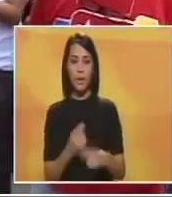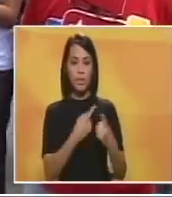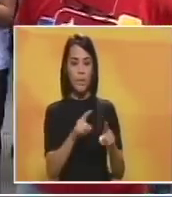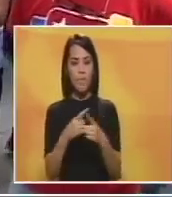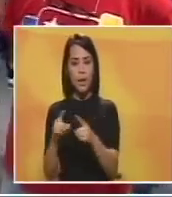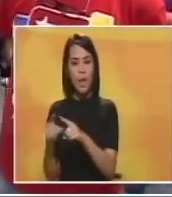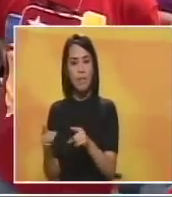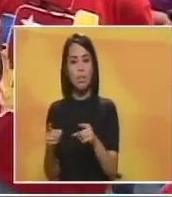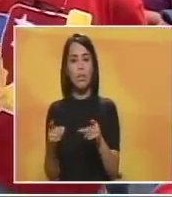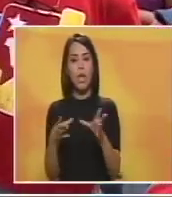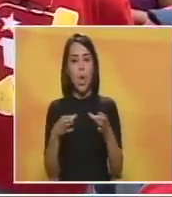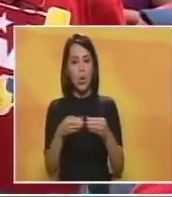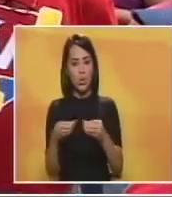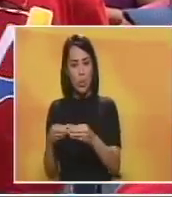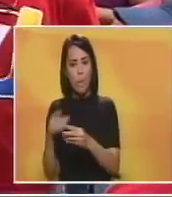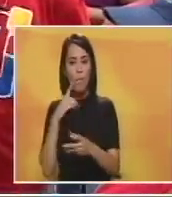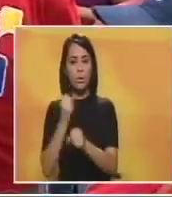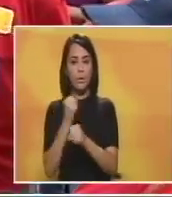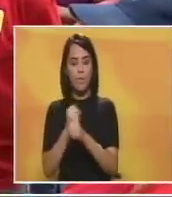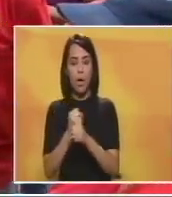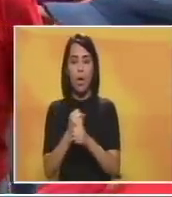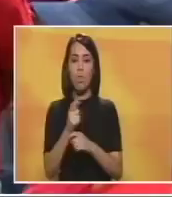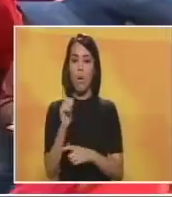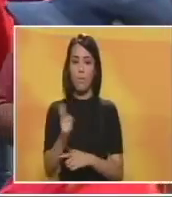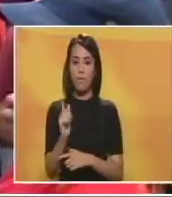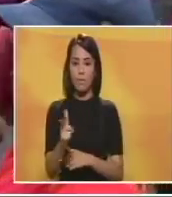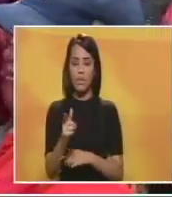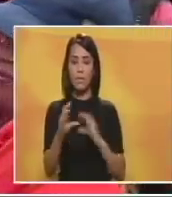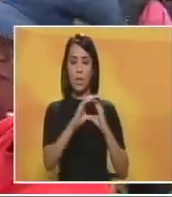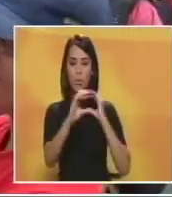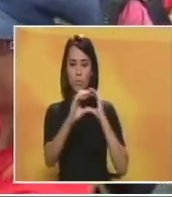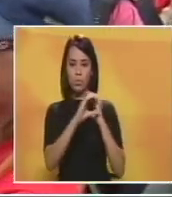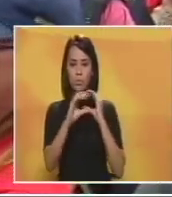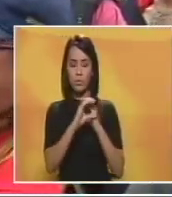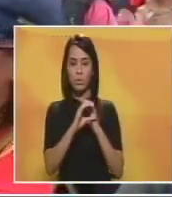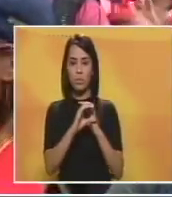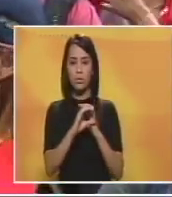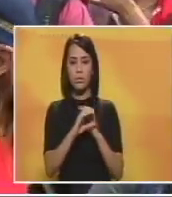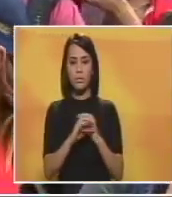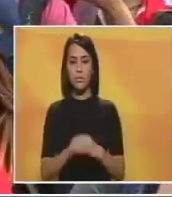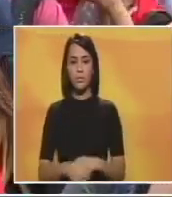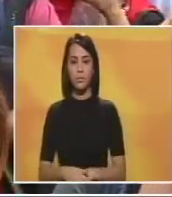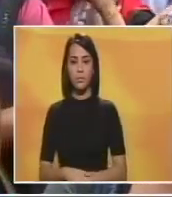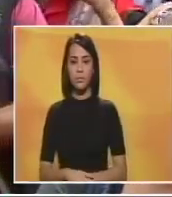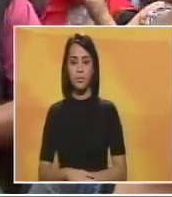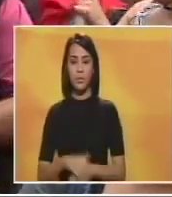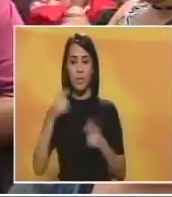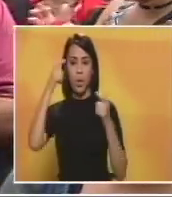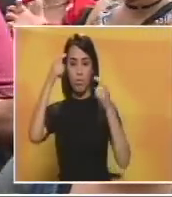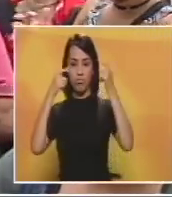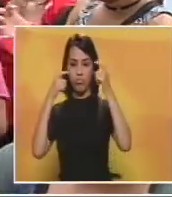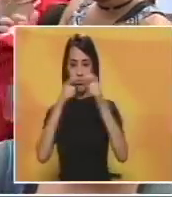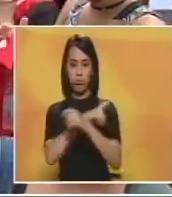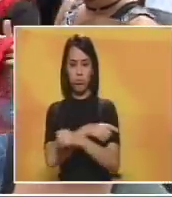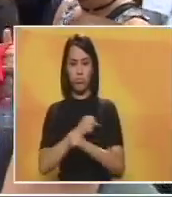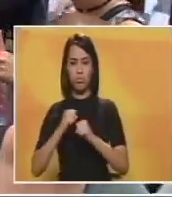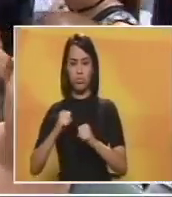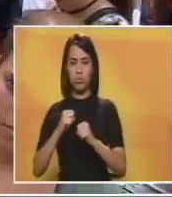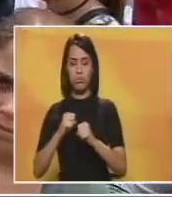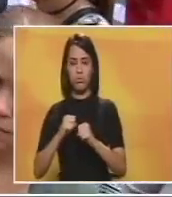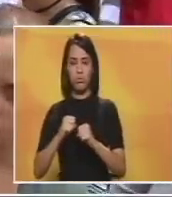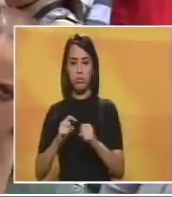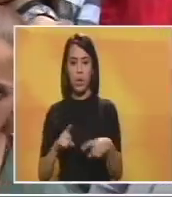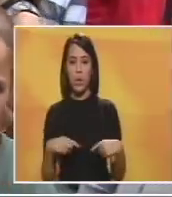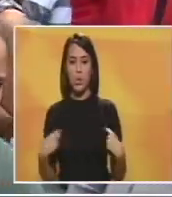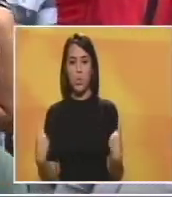sectores, incluyendo trabajadores, taxistas, transportistas y la fuerza chavista reflejada en el gran polo